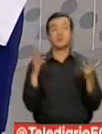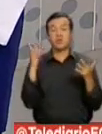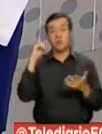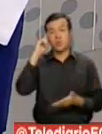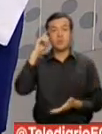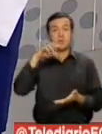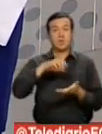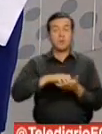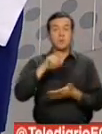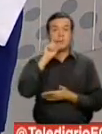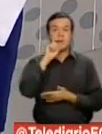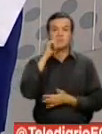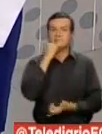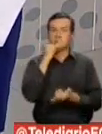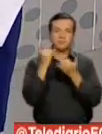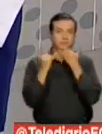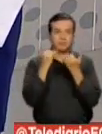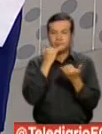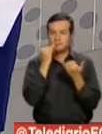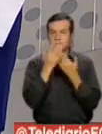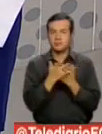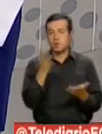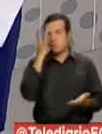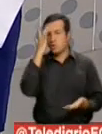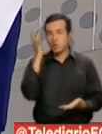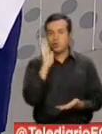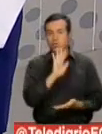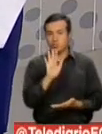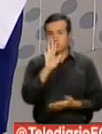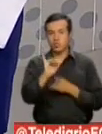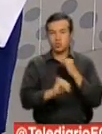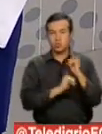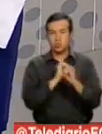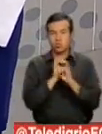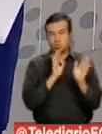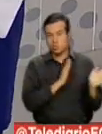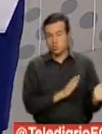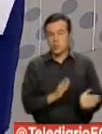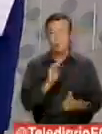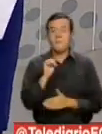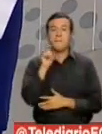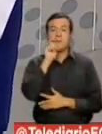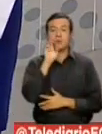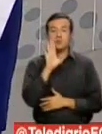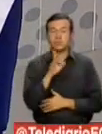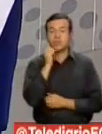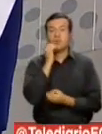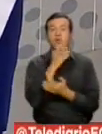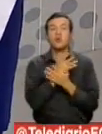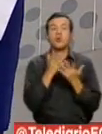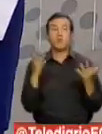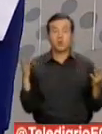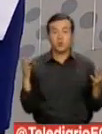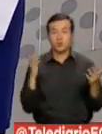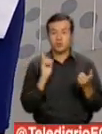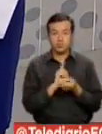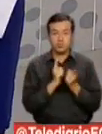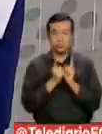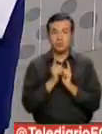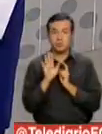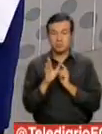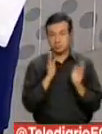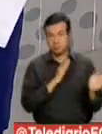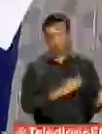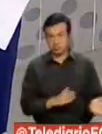Maduro comete un terrible error al impedir la entrada de ayuda humanitaria internacional. Maduro, por su parte, arremetió contra ese encuentro en la Casa